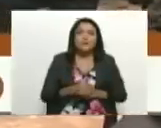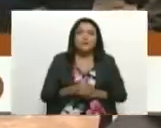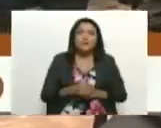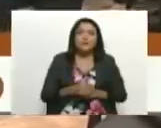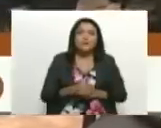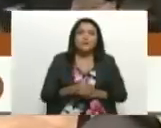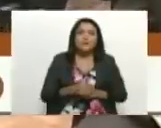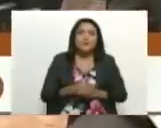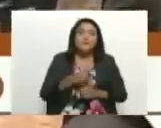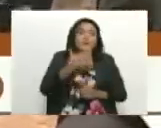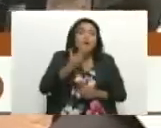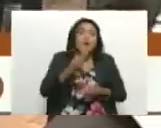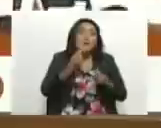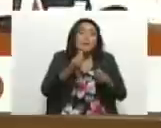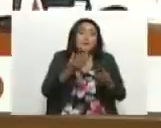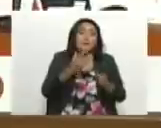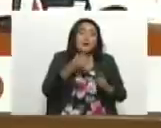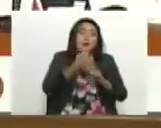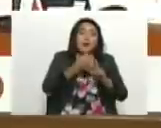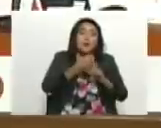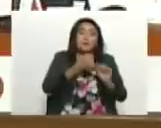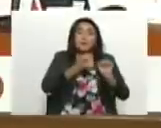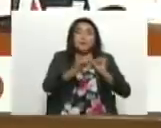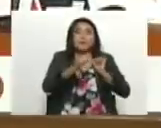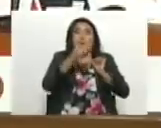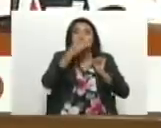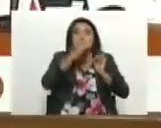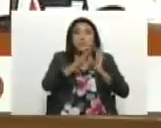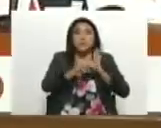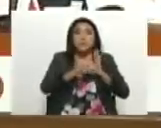La compañera que está en la videoconferencia,